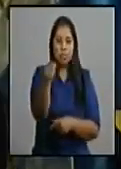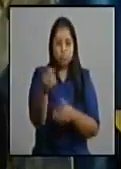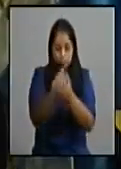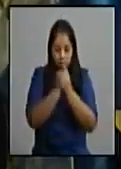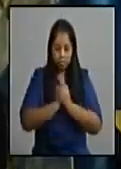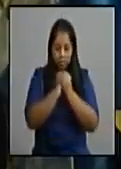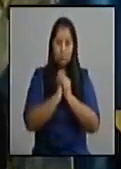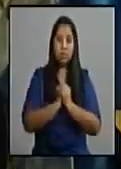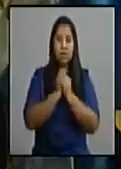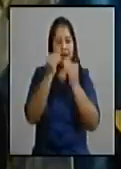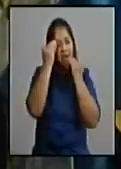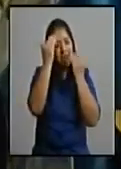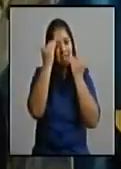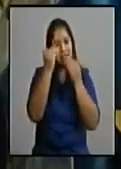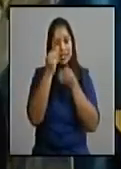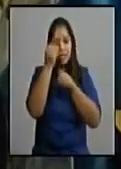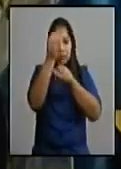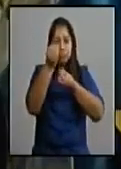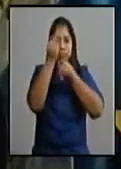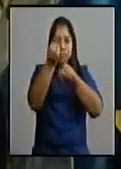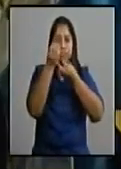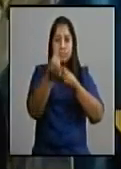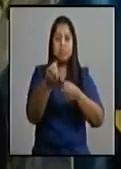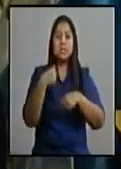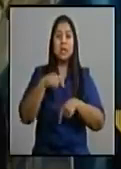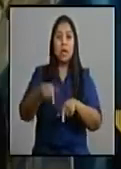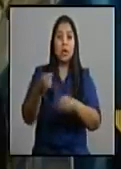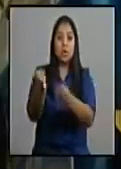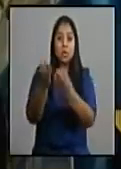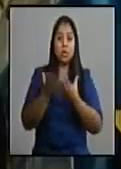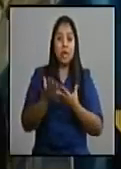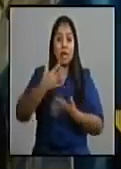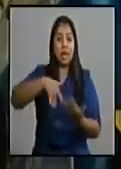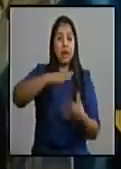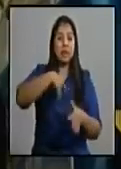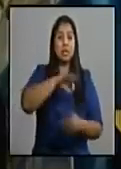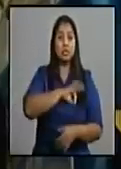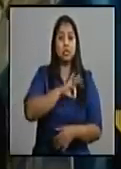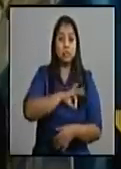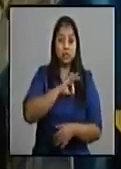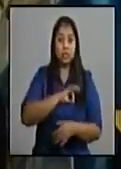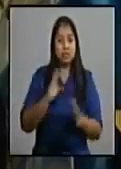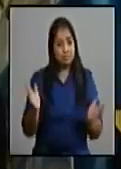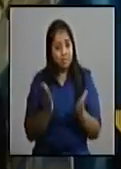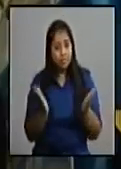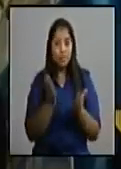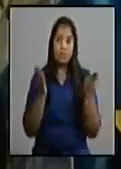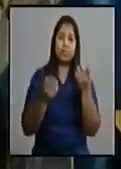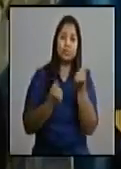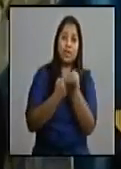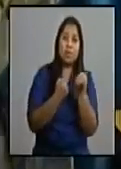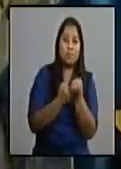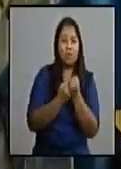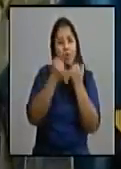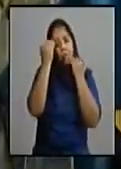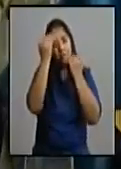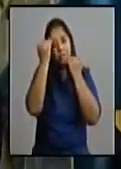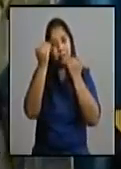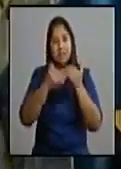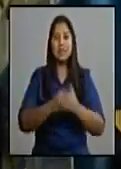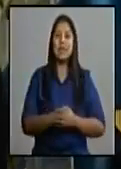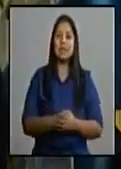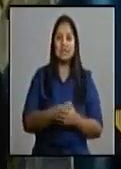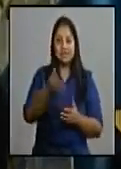los miles de mensajes que he recibido el día de hoy en las redes sociales, de aliento, de apoyo. Muchísimas